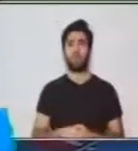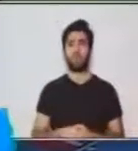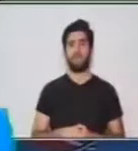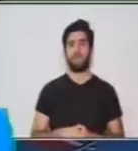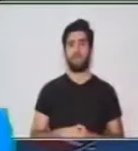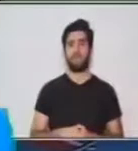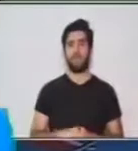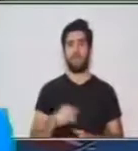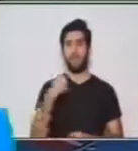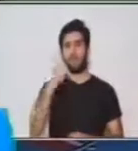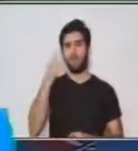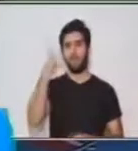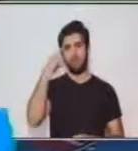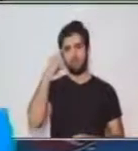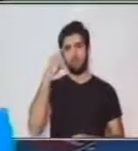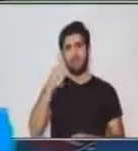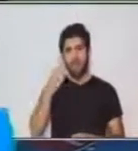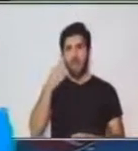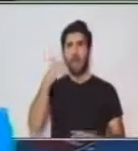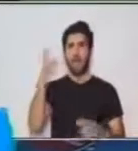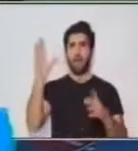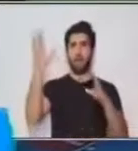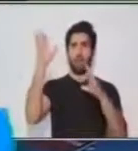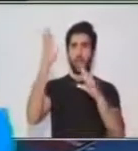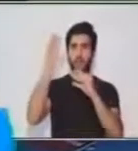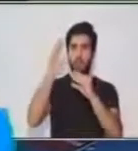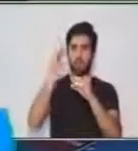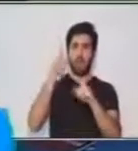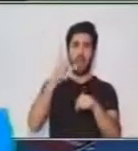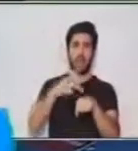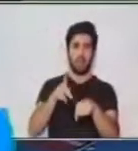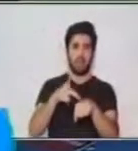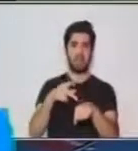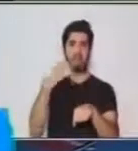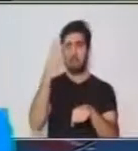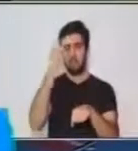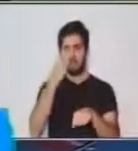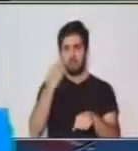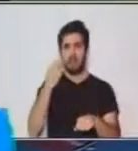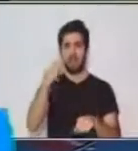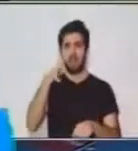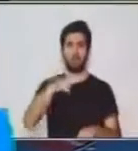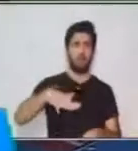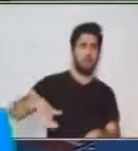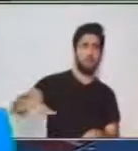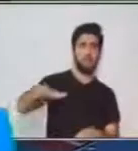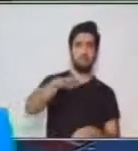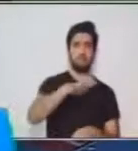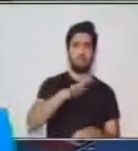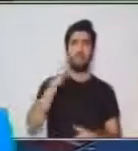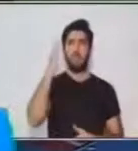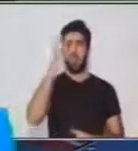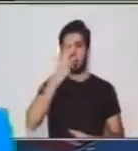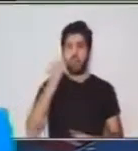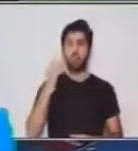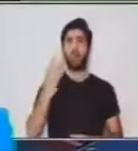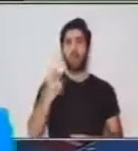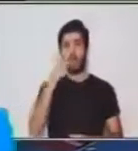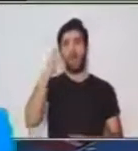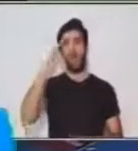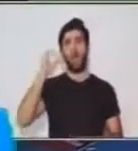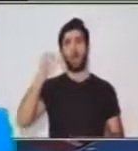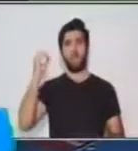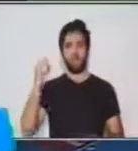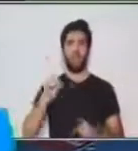Obviamente hay bonitos atardeceres, los paisajes son hermosos y su opinión sería muy